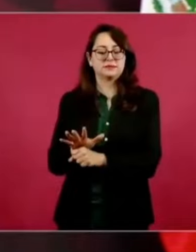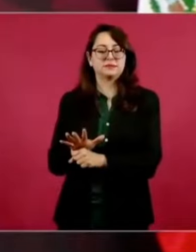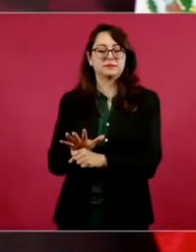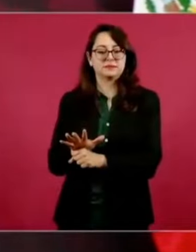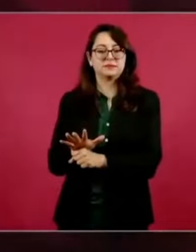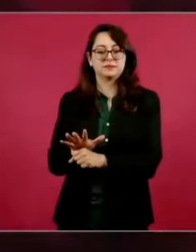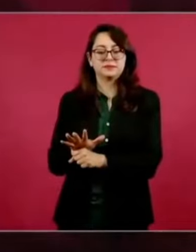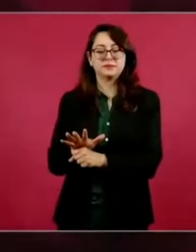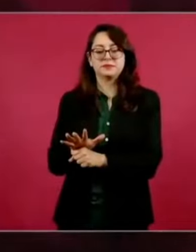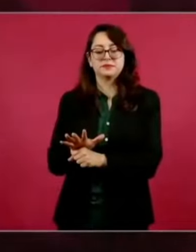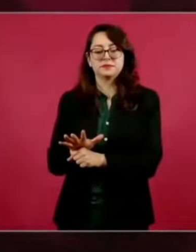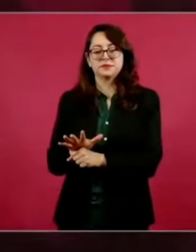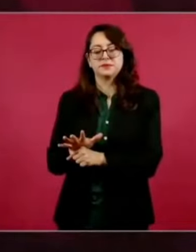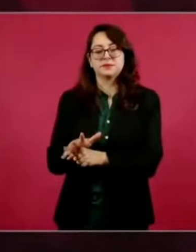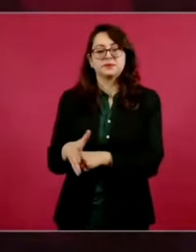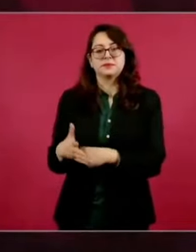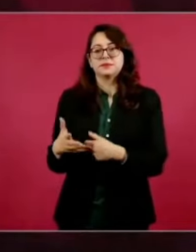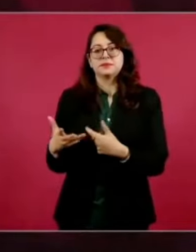no